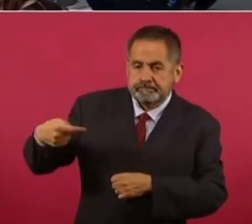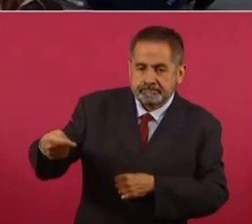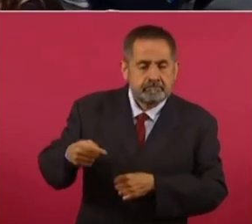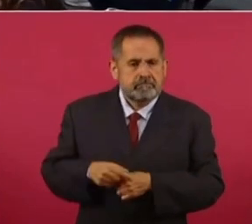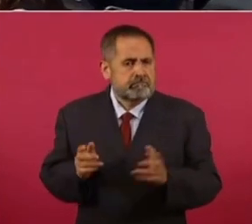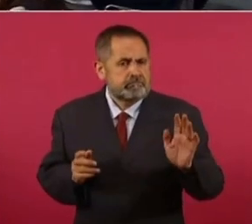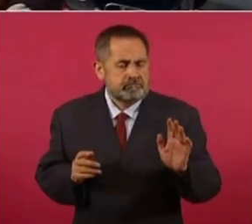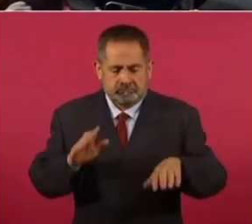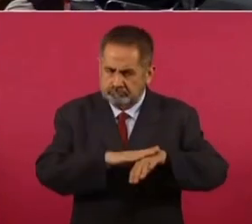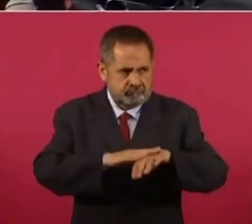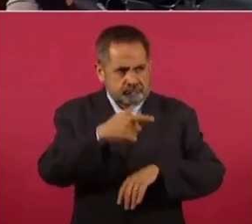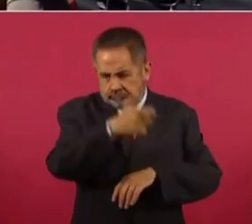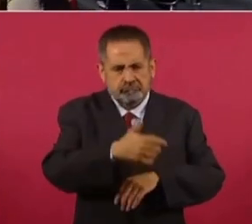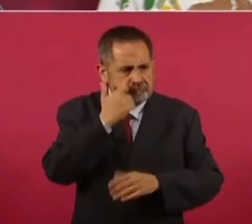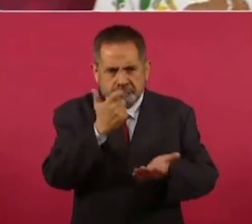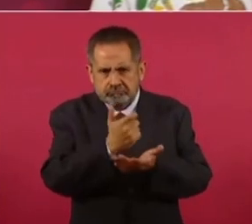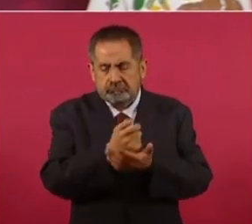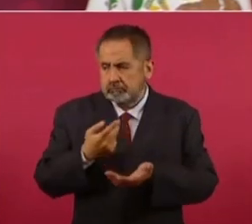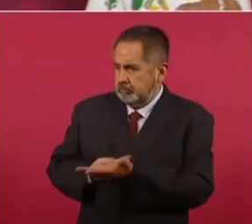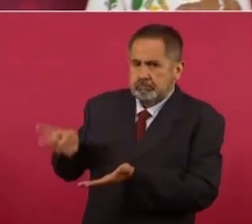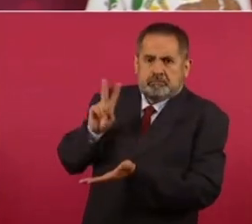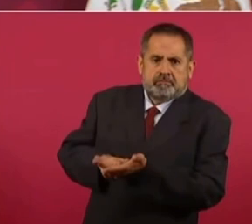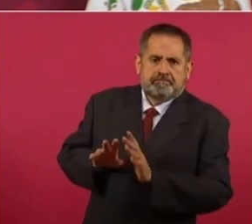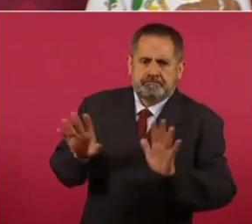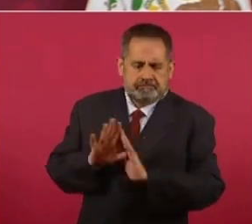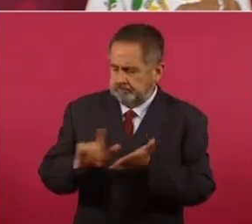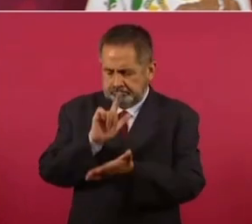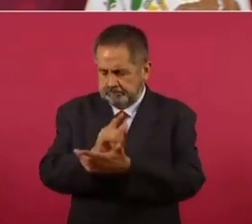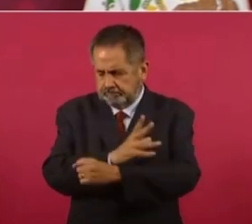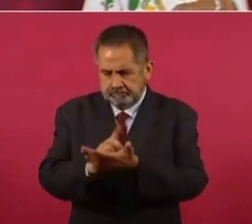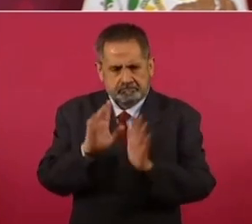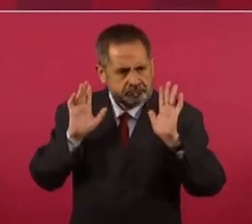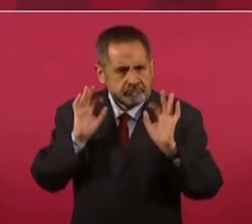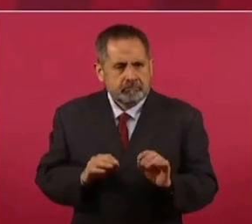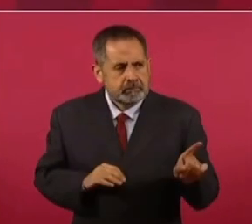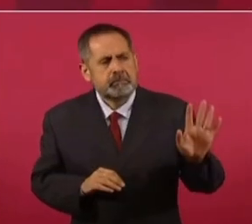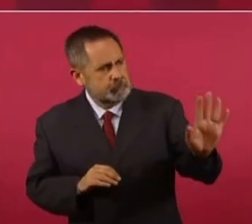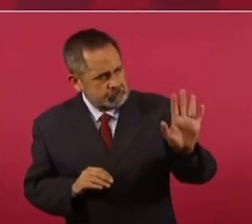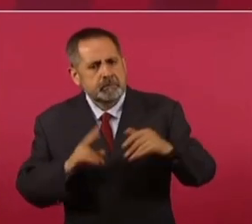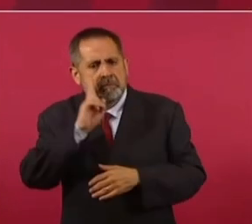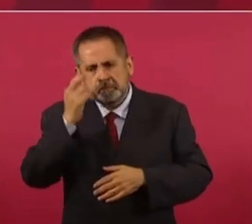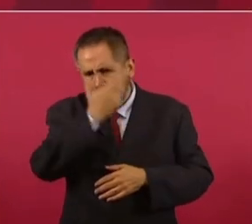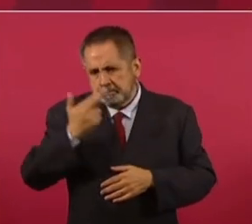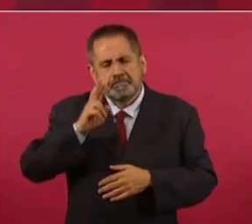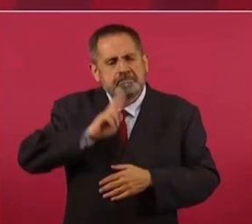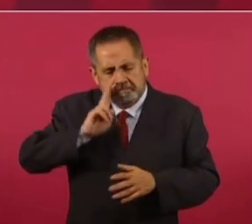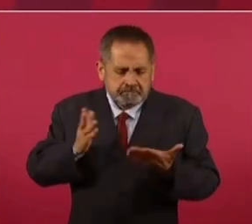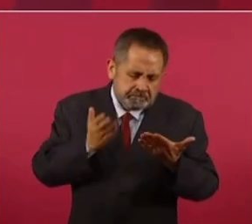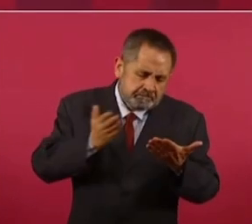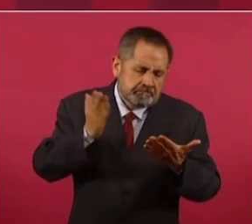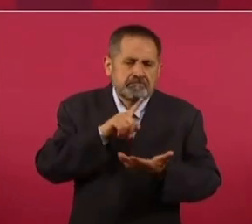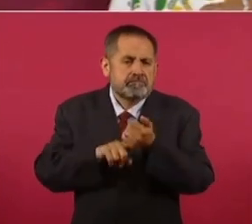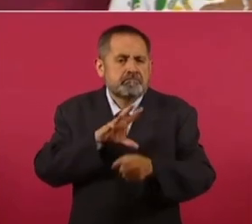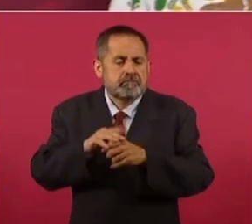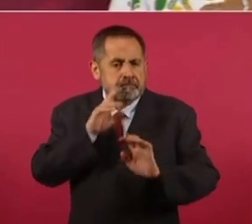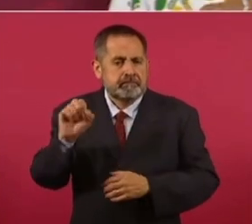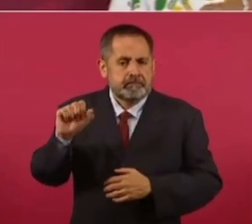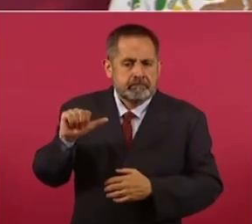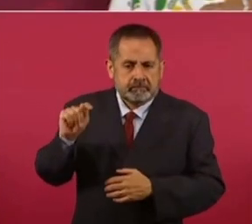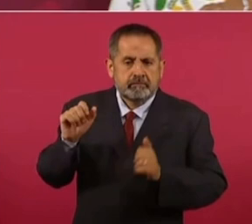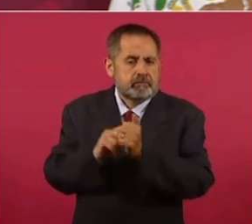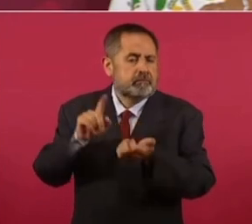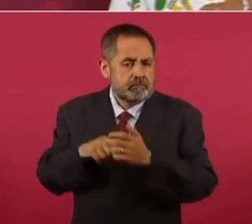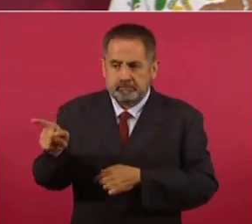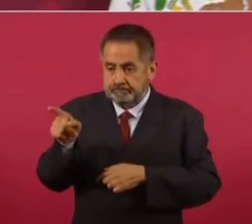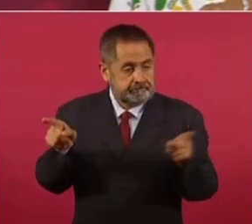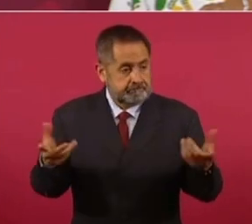les están queriendo cobrar el doble de lo que legalmente les corresponde. Entonces, el ofrecimiento fue que el SAT, con